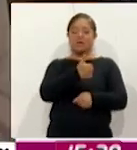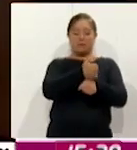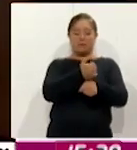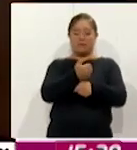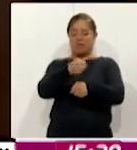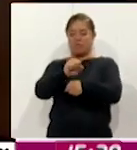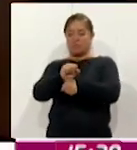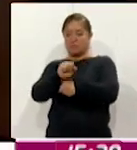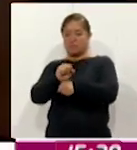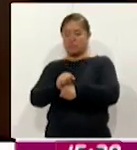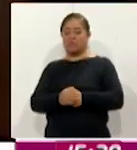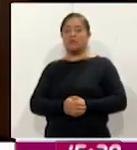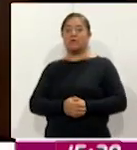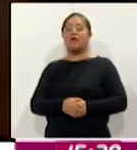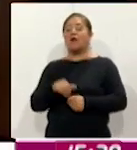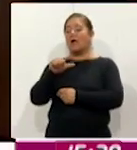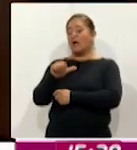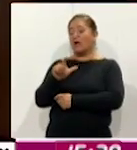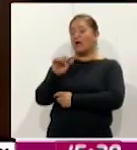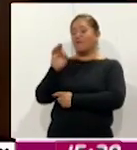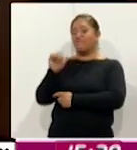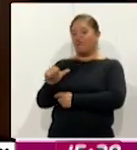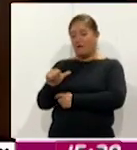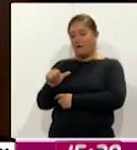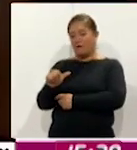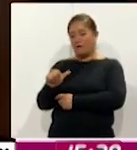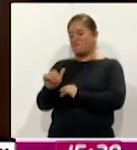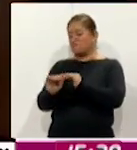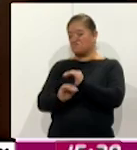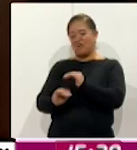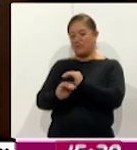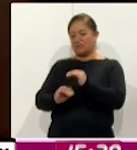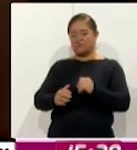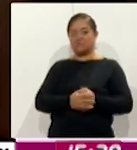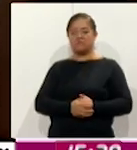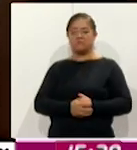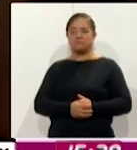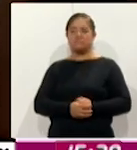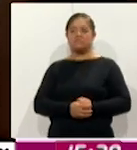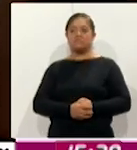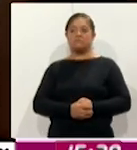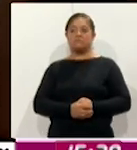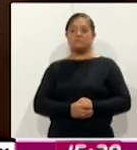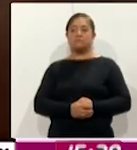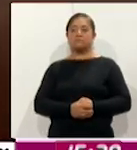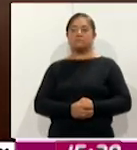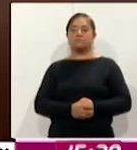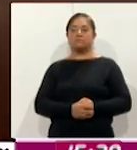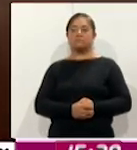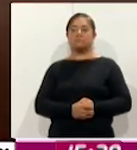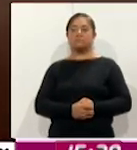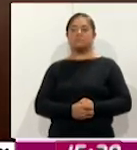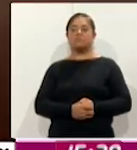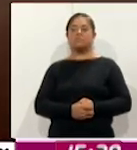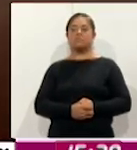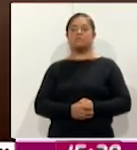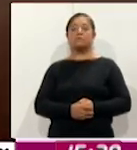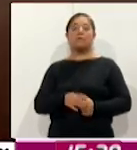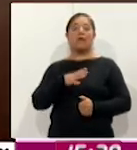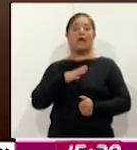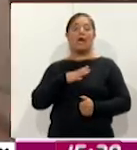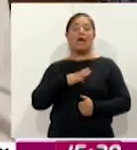primaria, secundaria y alfabetización. Solamente. Sí. Muy bien. ¿Cuáles estudios de modalidad son presenciales o en